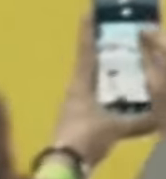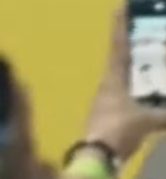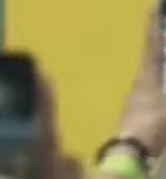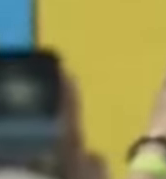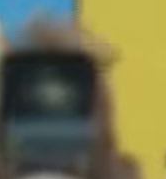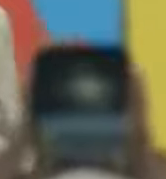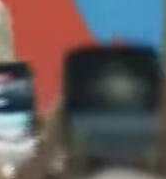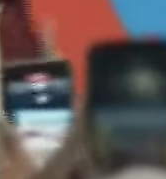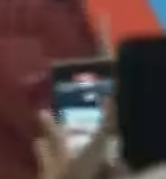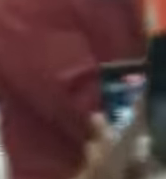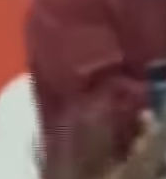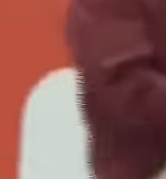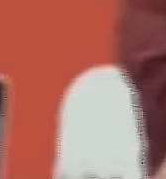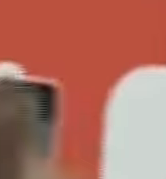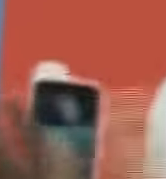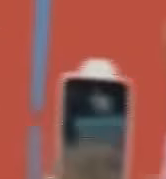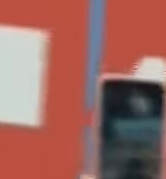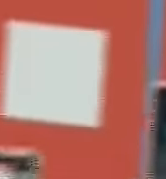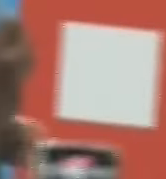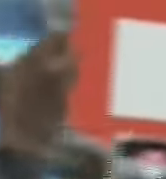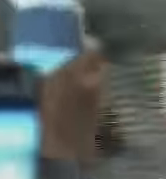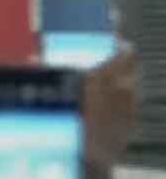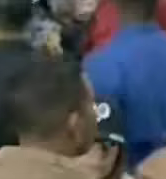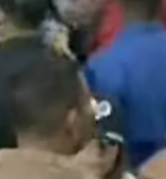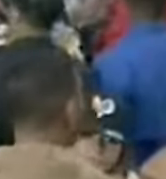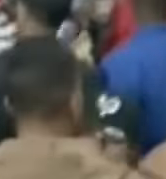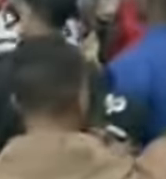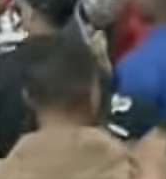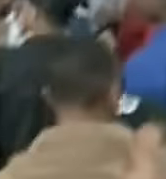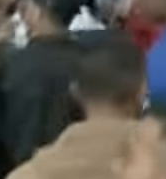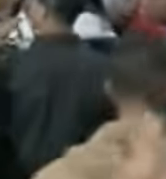¿Dónde están los emprendedores? ¡Regálame una fuerte bulla, mi hermano!